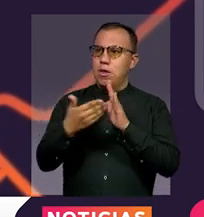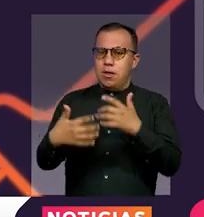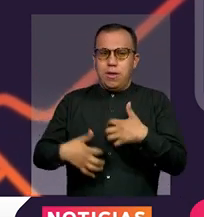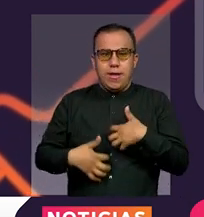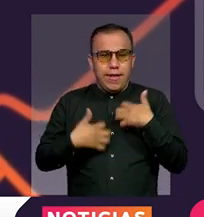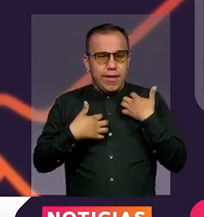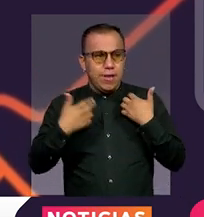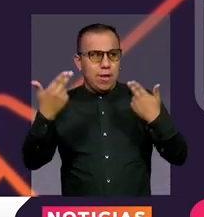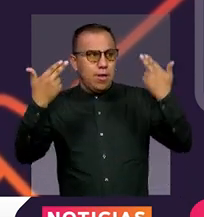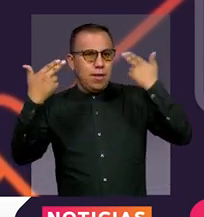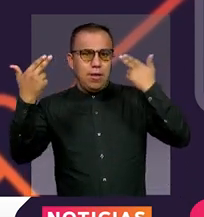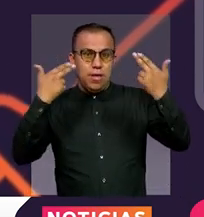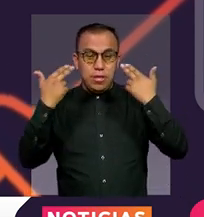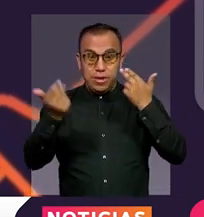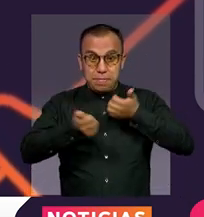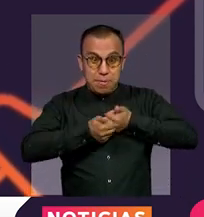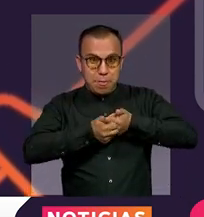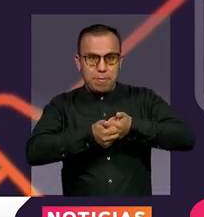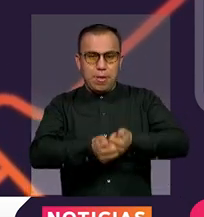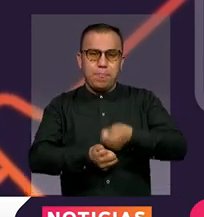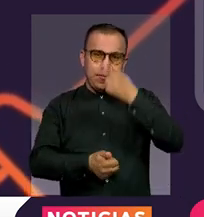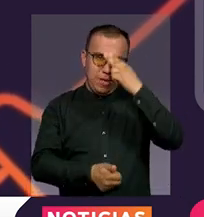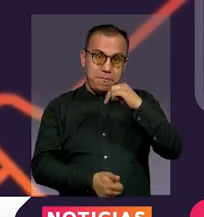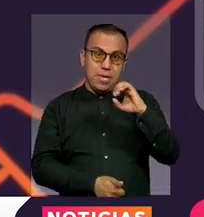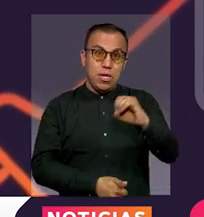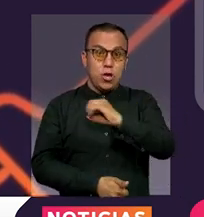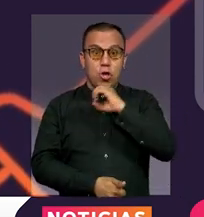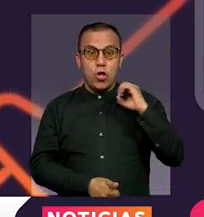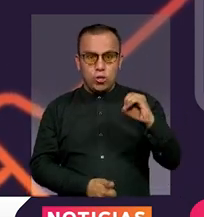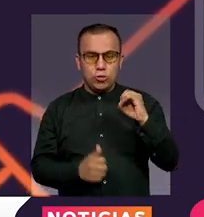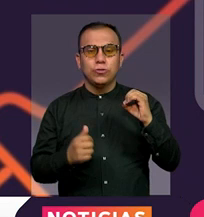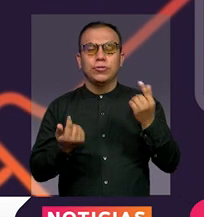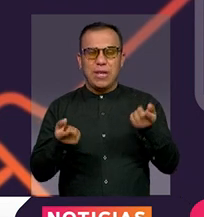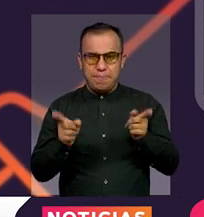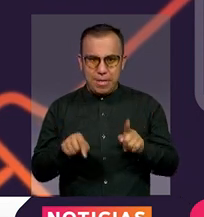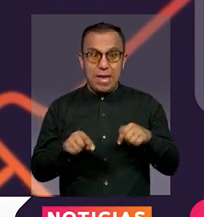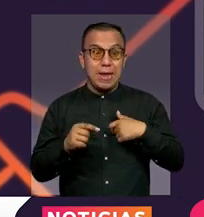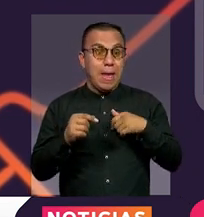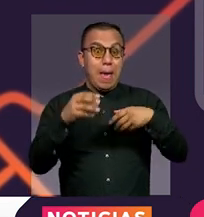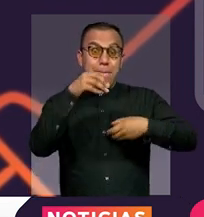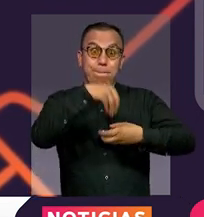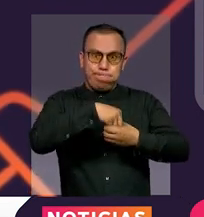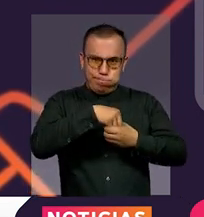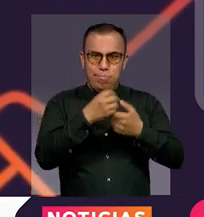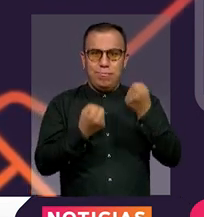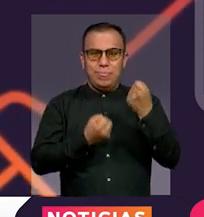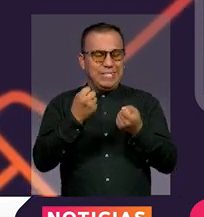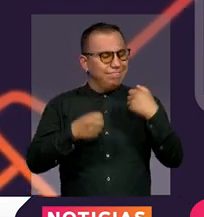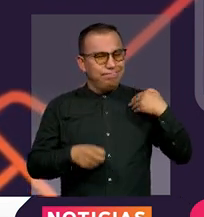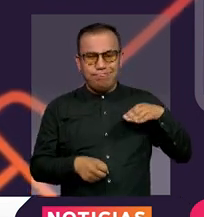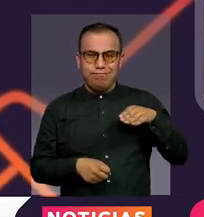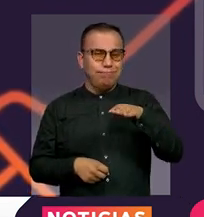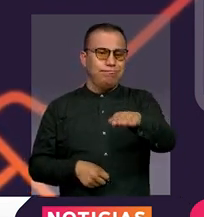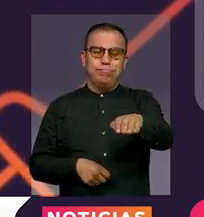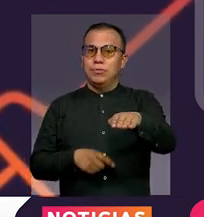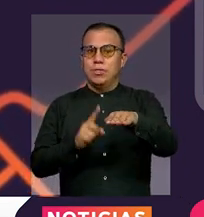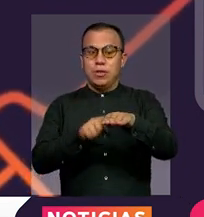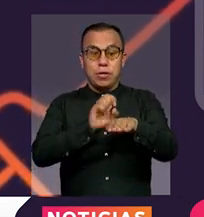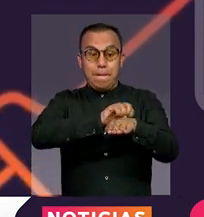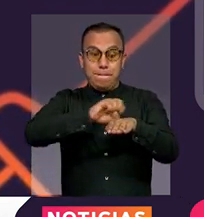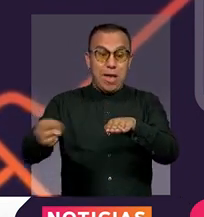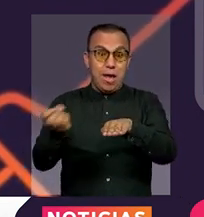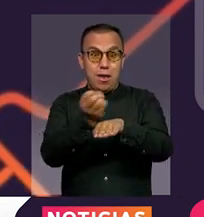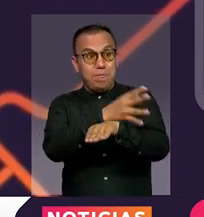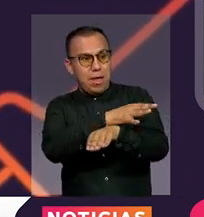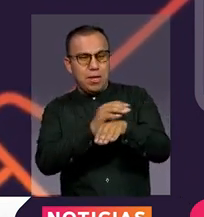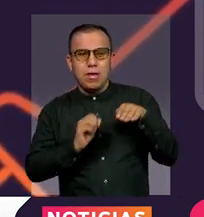nos empuñaron, me corretearon. A mis hijos los atraparon en el carro, arrancaron con el carro y los tiraron